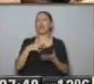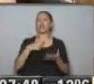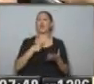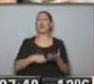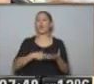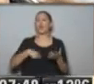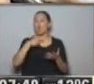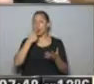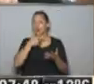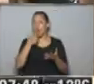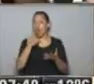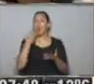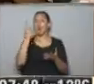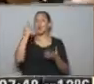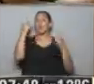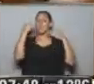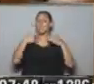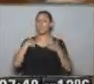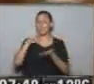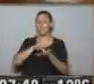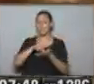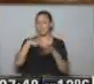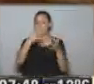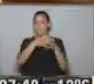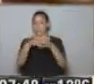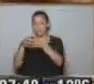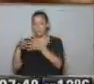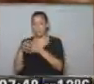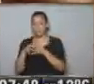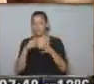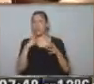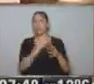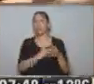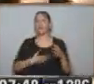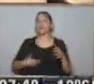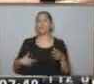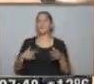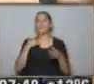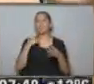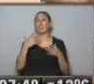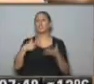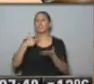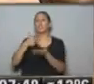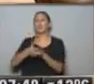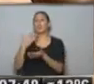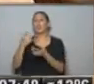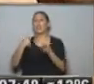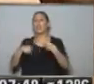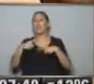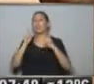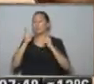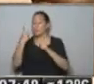según se supo el gobierno de la ciudad pidió que los subsidios que otorgan el gobierno porteño y la nación se puedan tramitar en una misma